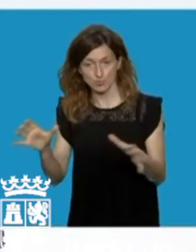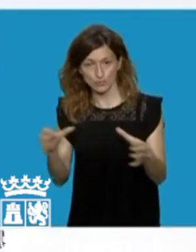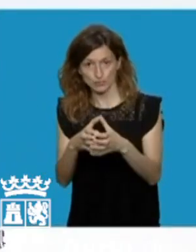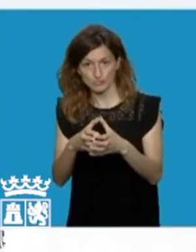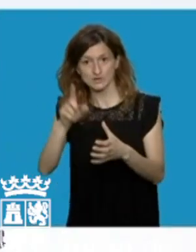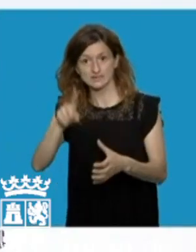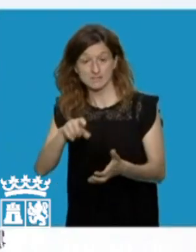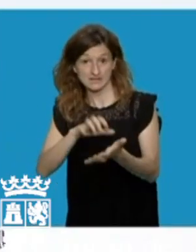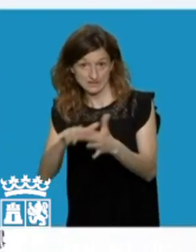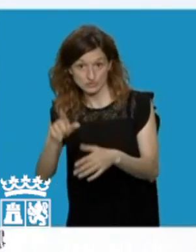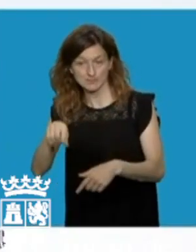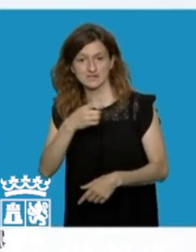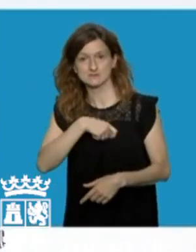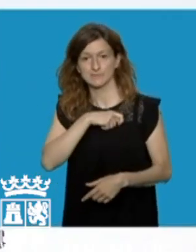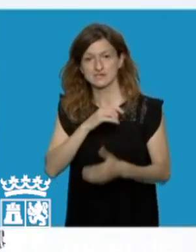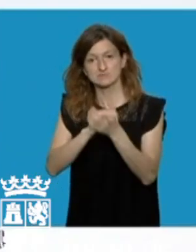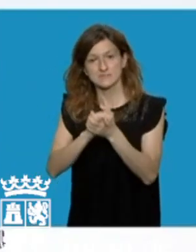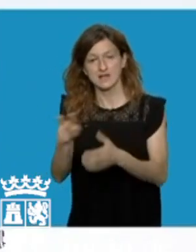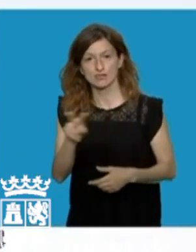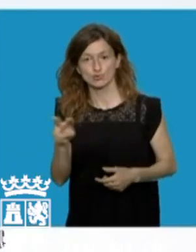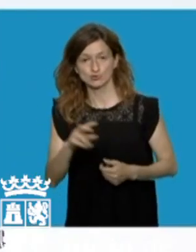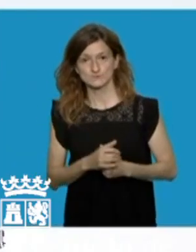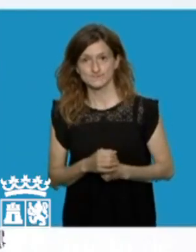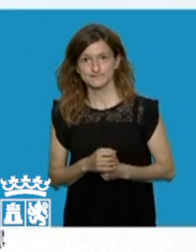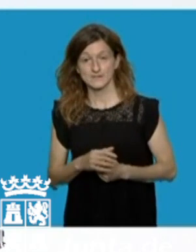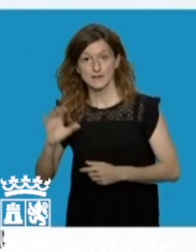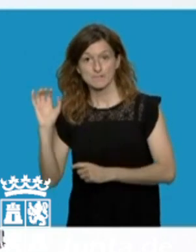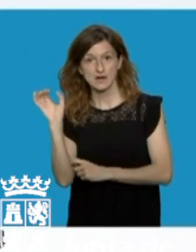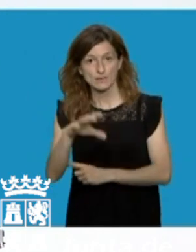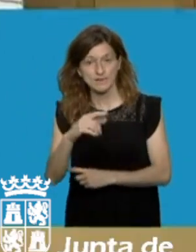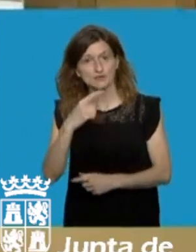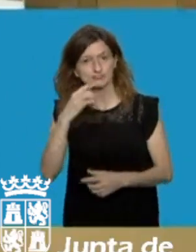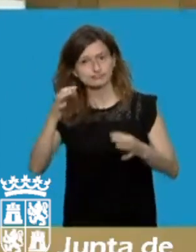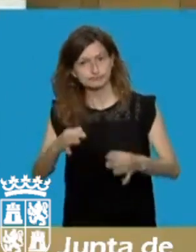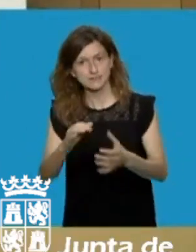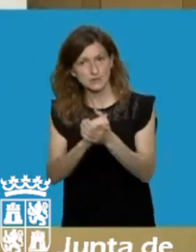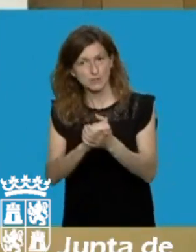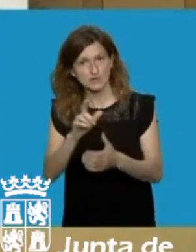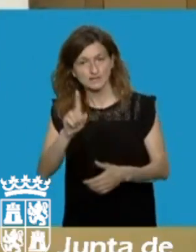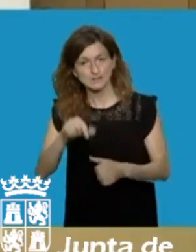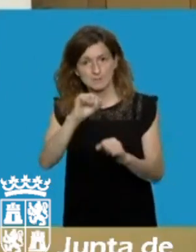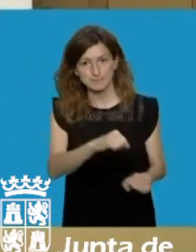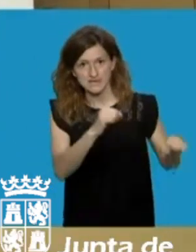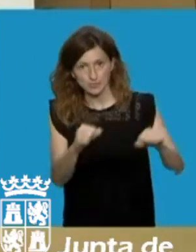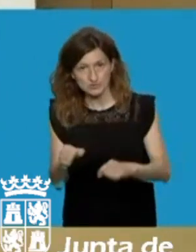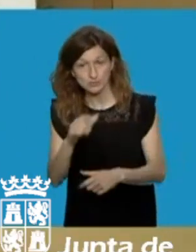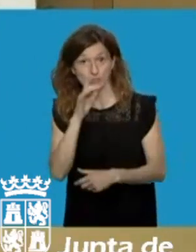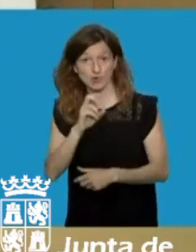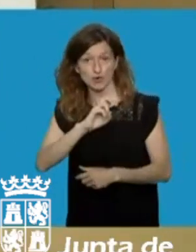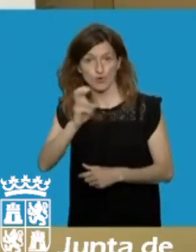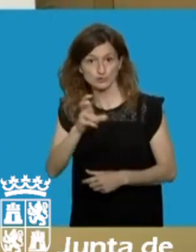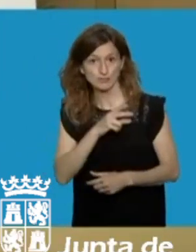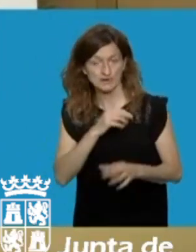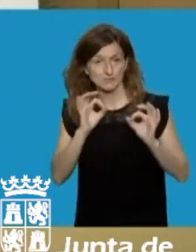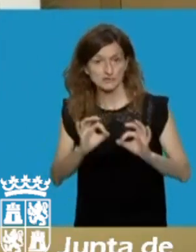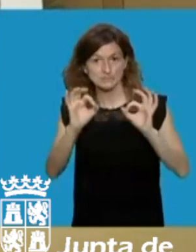de toda España. Mis sinceras felicitaciones a los dos. El balonmano está de enhorabuena, desde luego, pero también lo está el piragüismo, ya que otra de las menciones